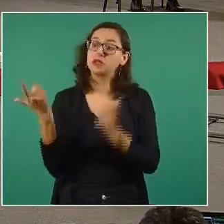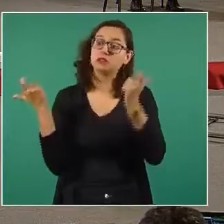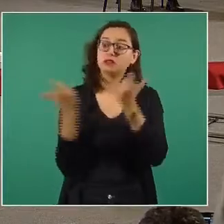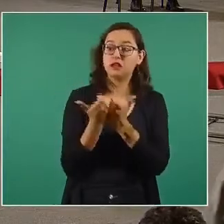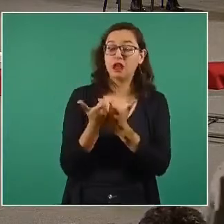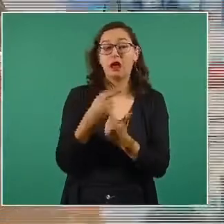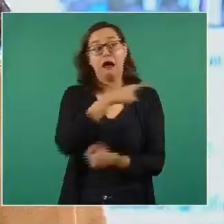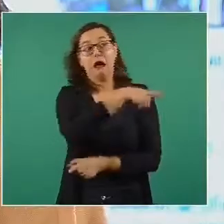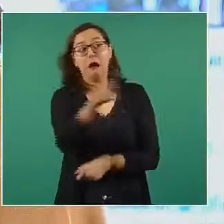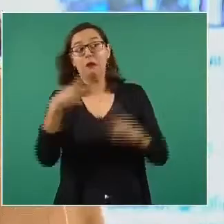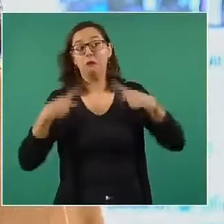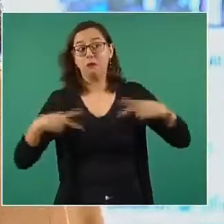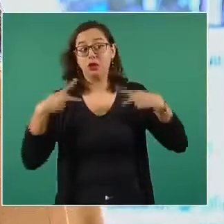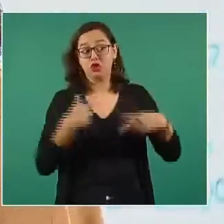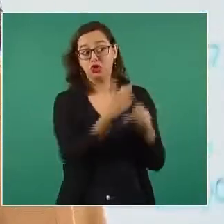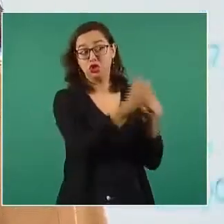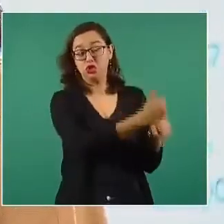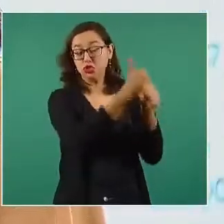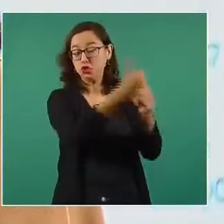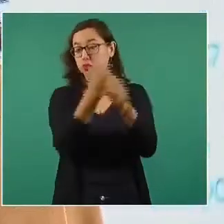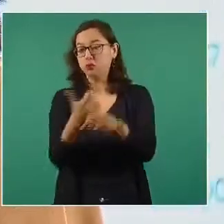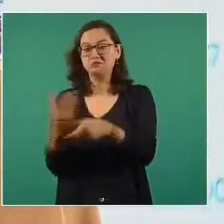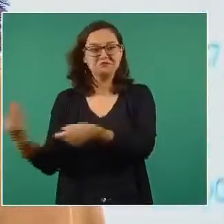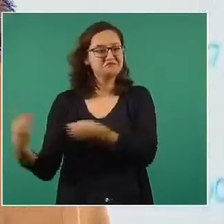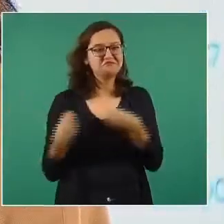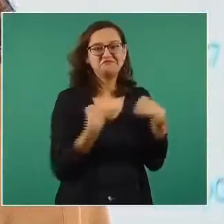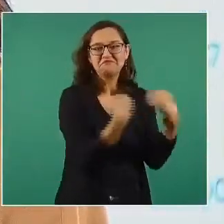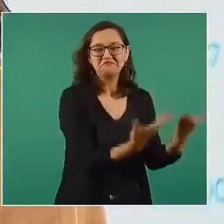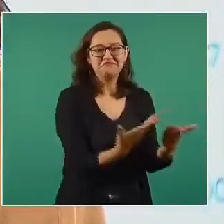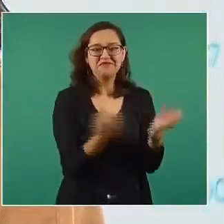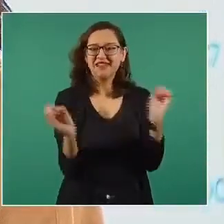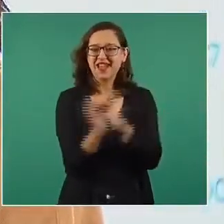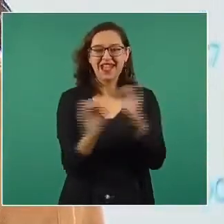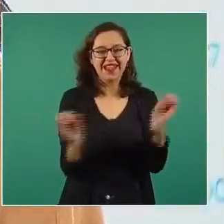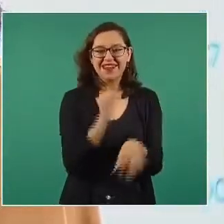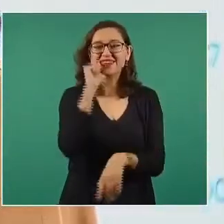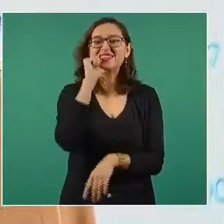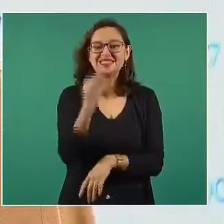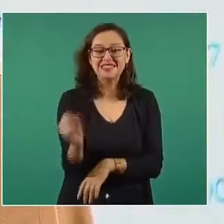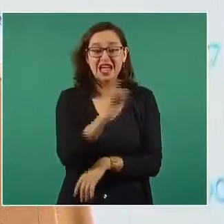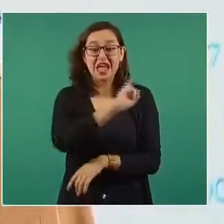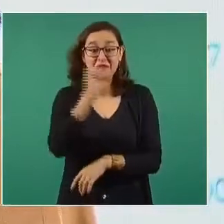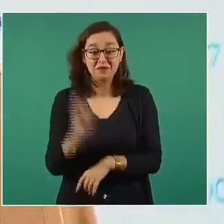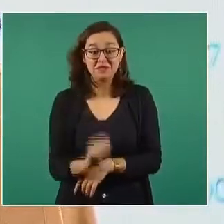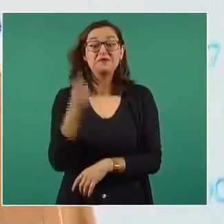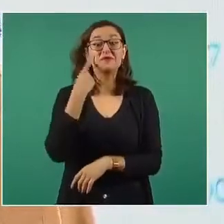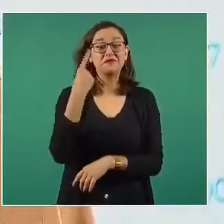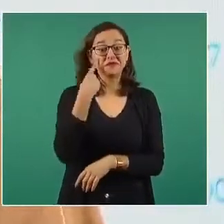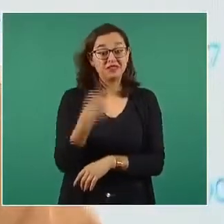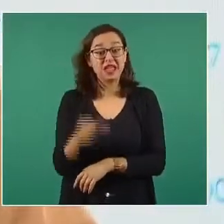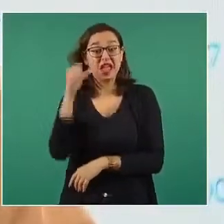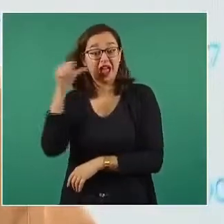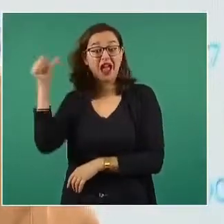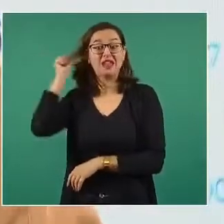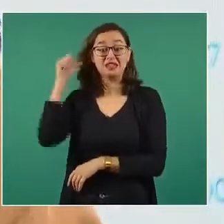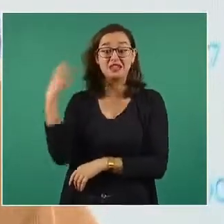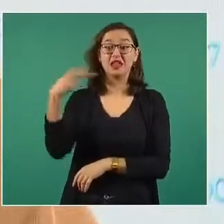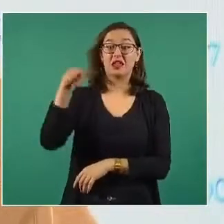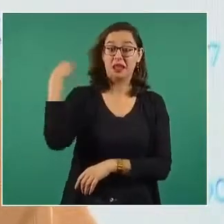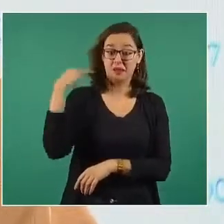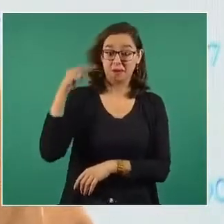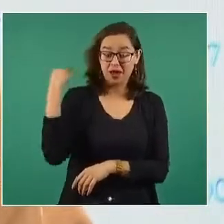el gobernador de Veracruz, Cuitláhuac García, denunció un caso en su estado de los muchos que hay. Podría decirse que